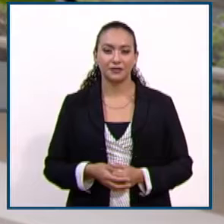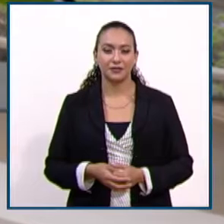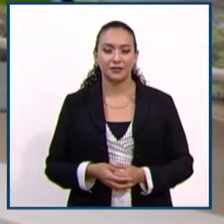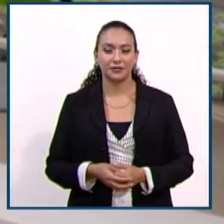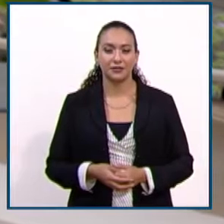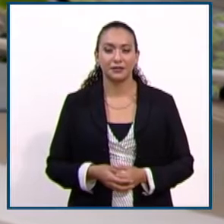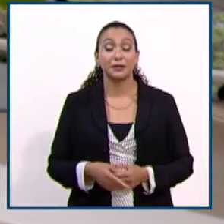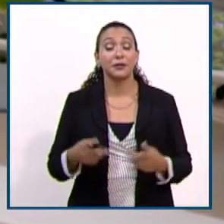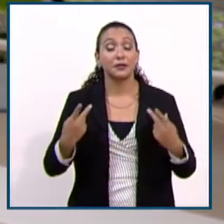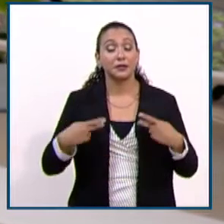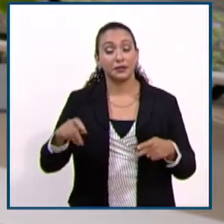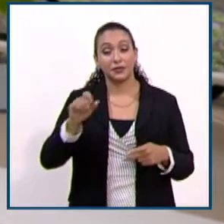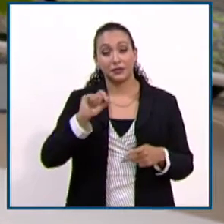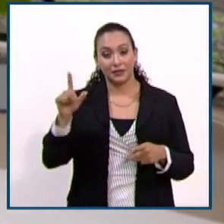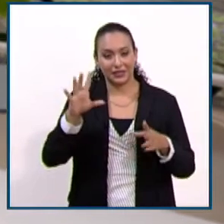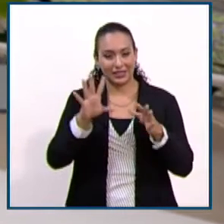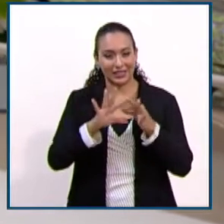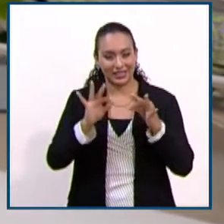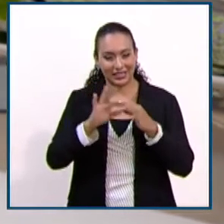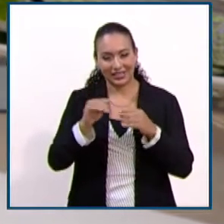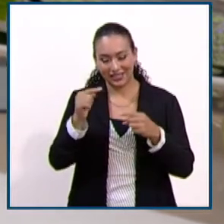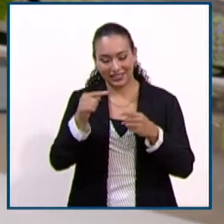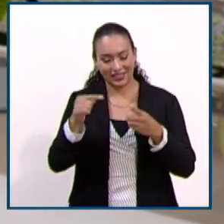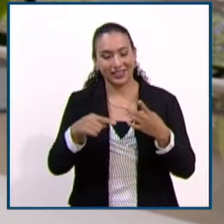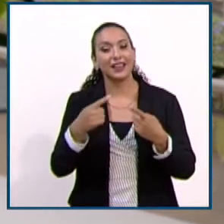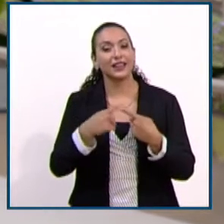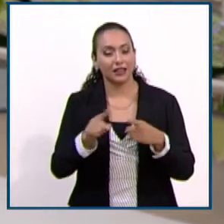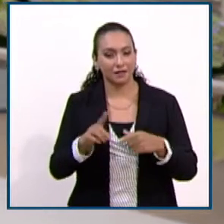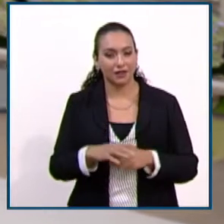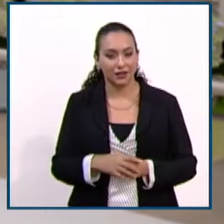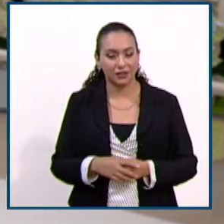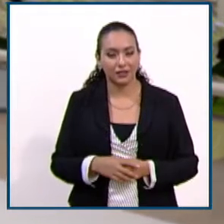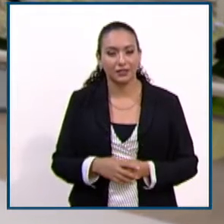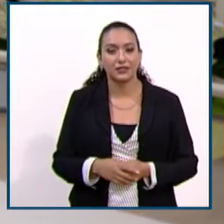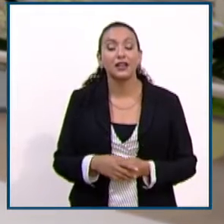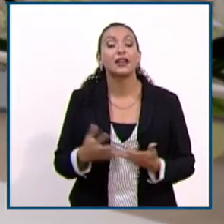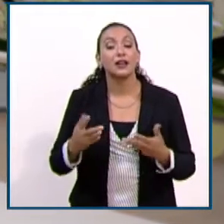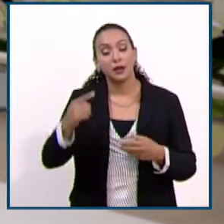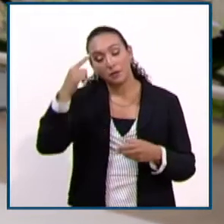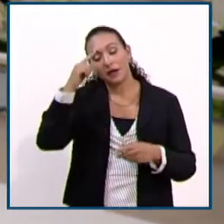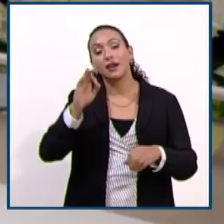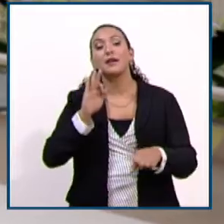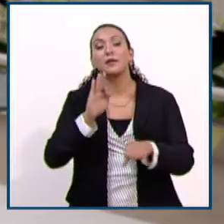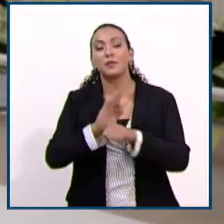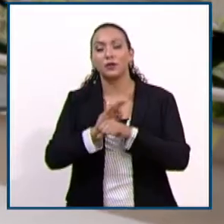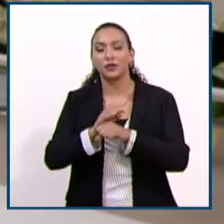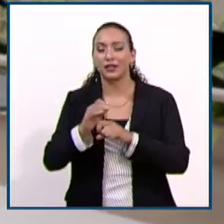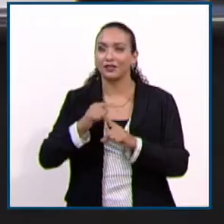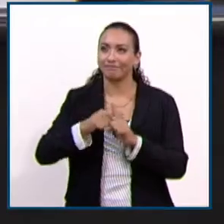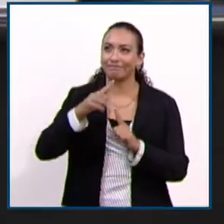Y especialistas explicaron algunos criterios que se han emitido para proteger al medio ambiente.